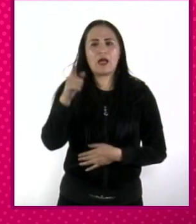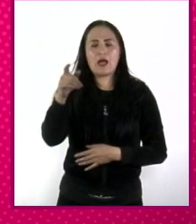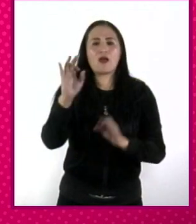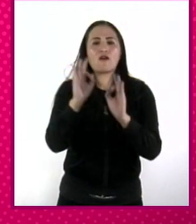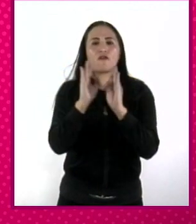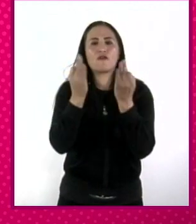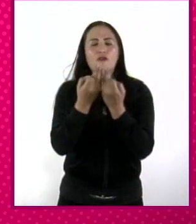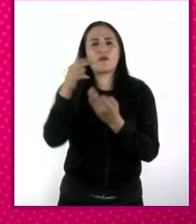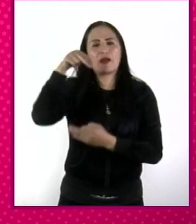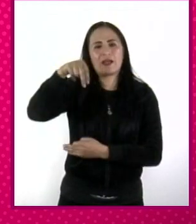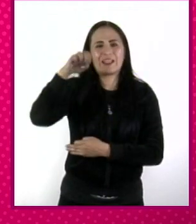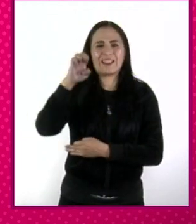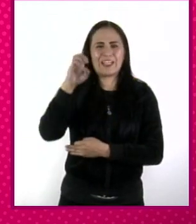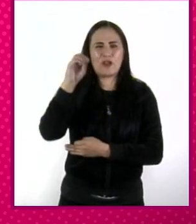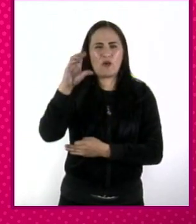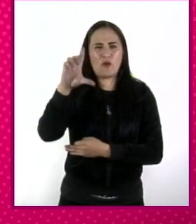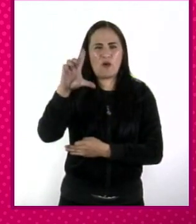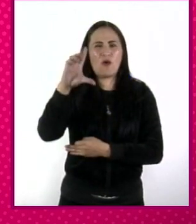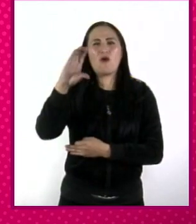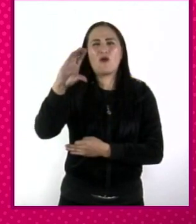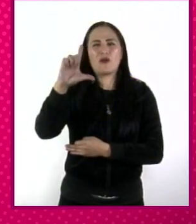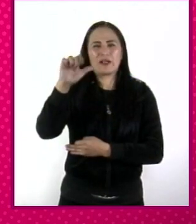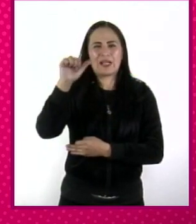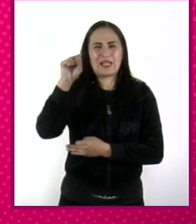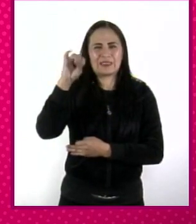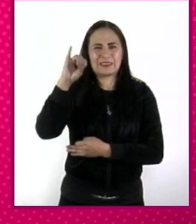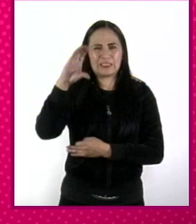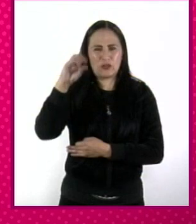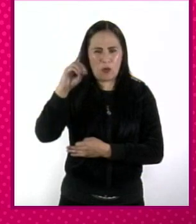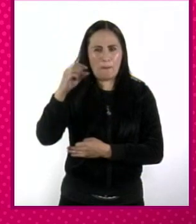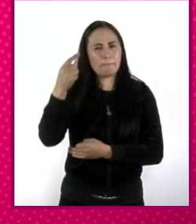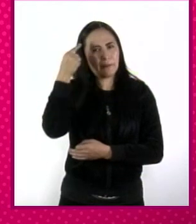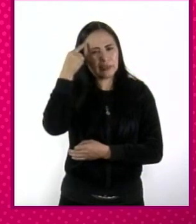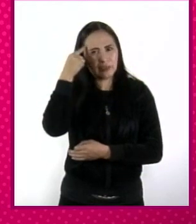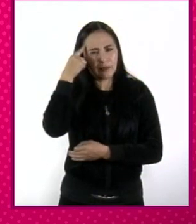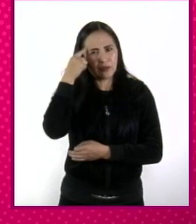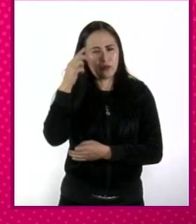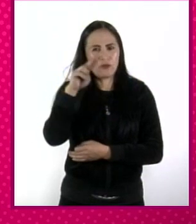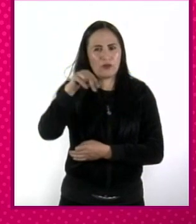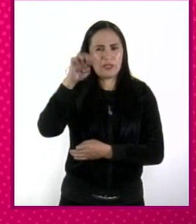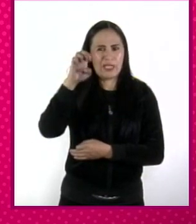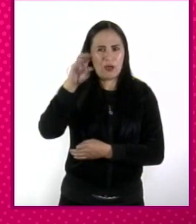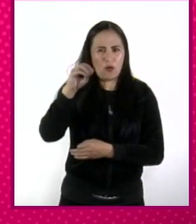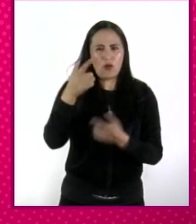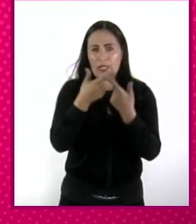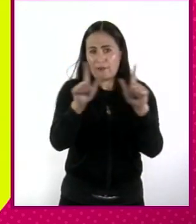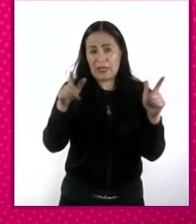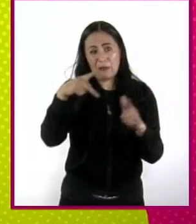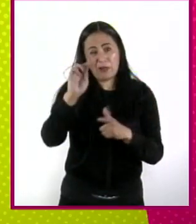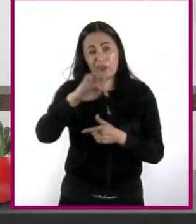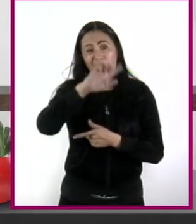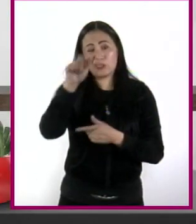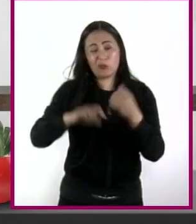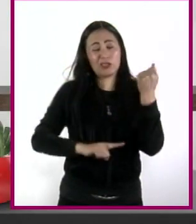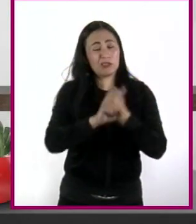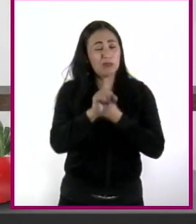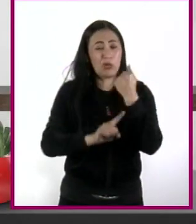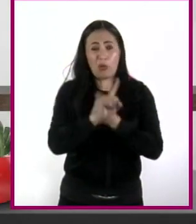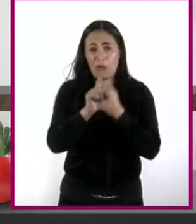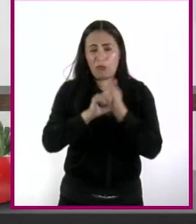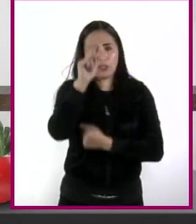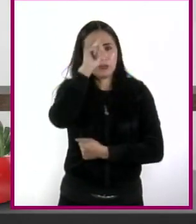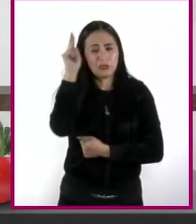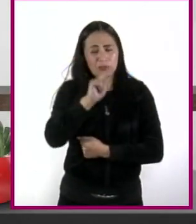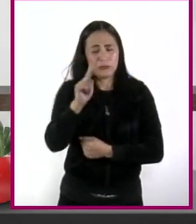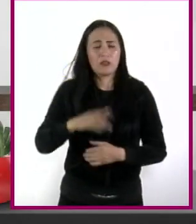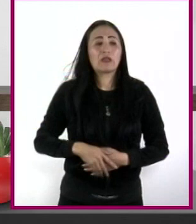modelos neoclásicos y el pensamiento neoliberal, que sin embargo también trajo muchos problemas. El modelo